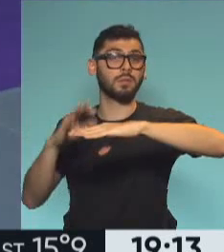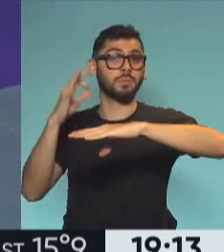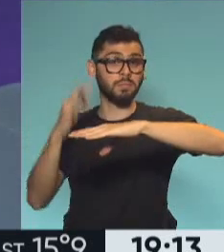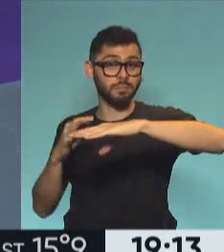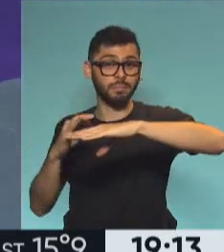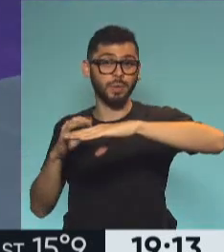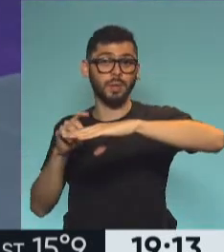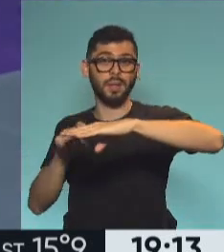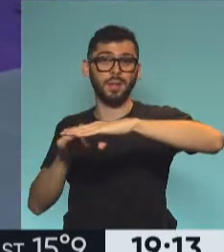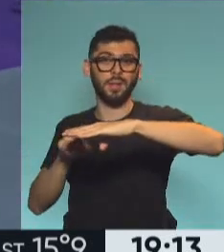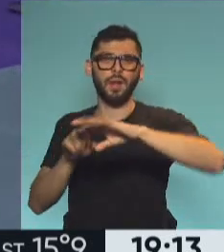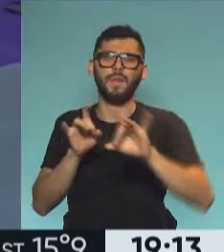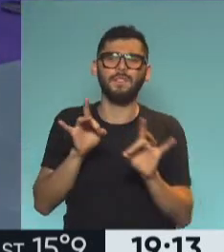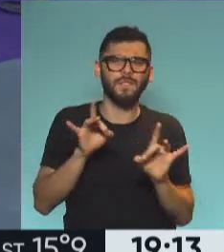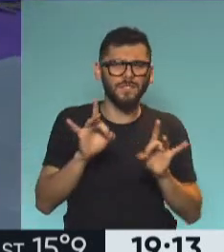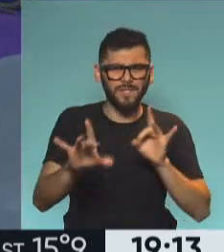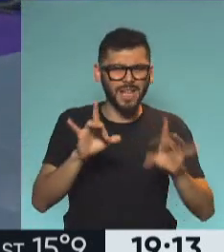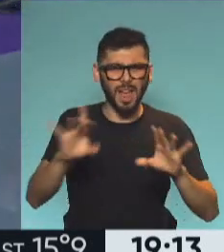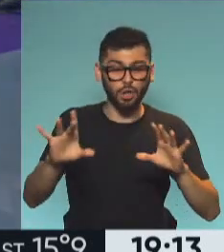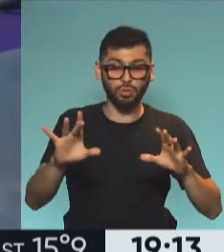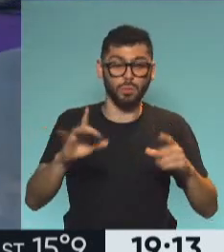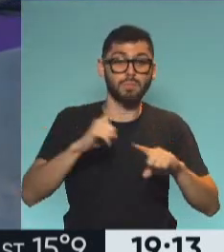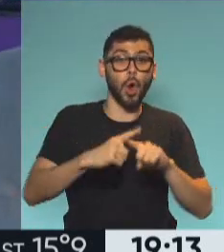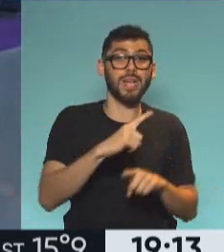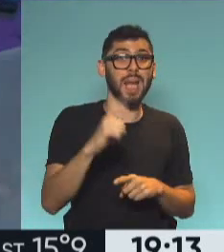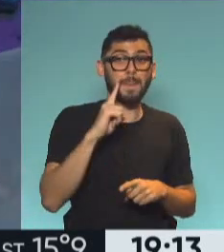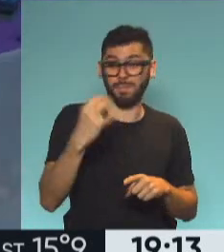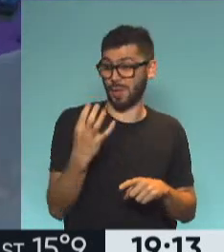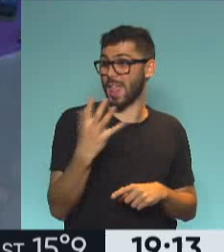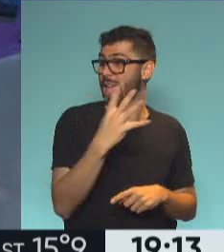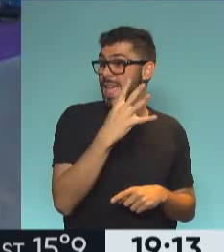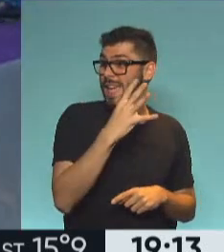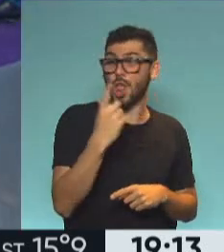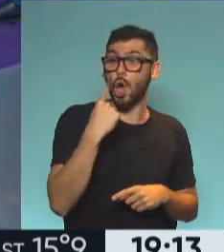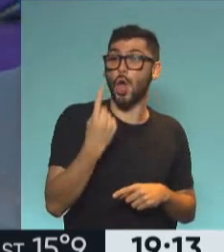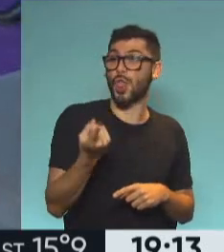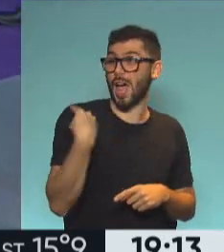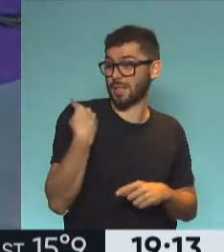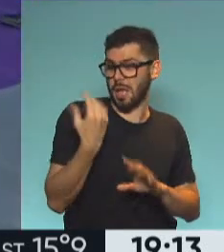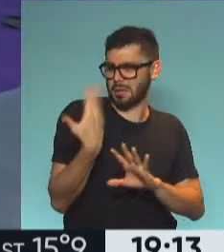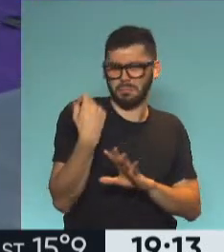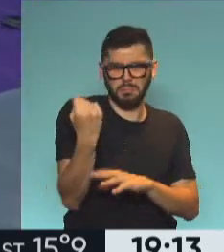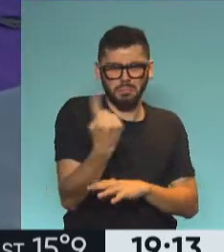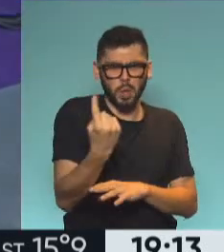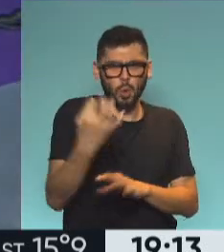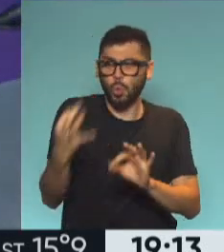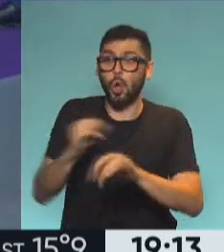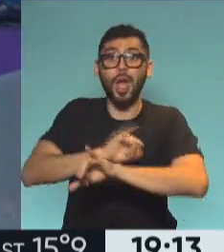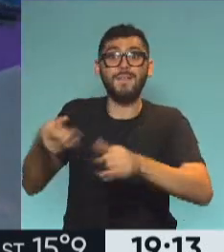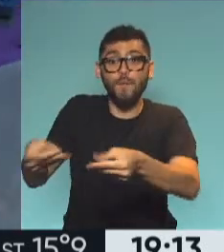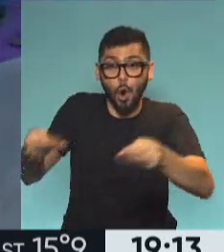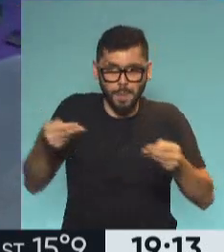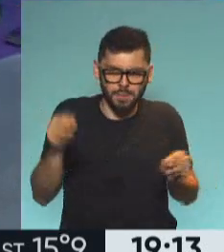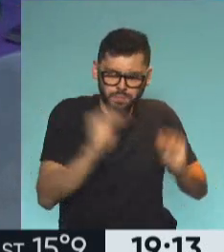separados el número de infectados por 100.000 habitantes de los últimos 14 días. Esto está hecho hasta hace unos minutos, cuando llegó el último informe.